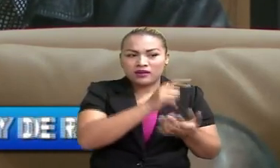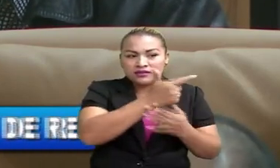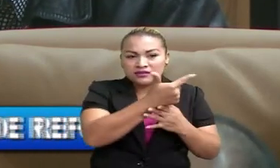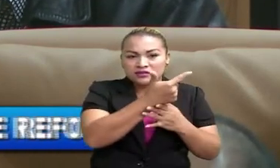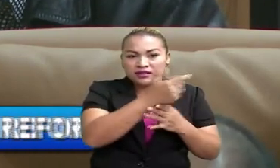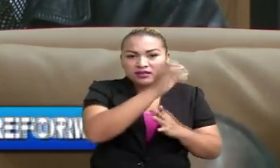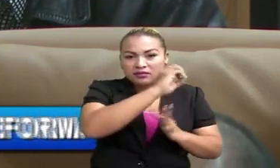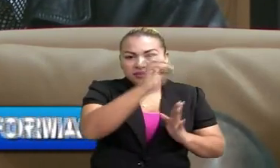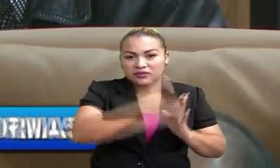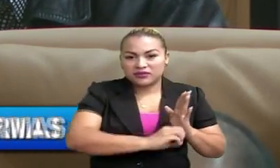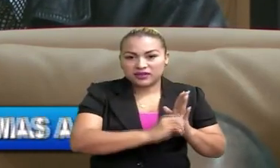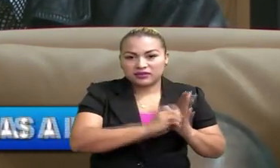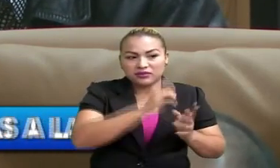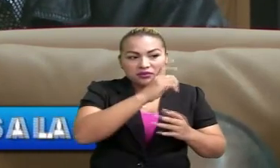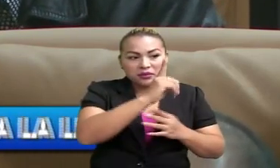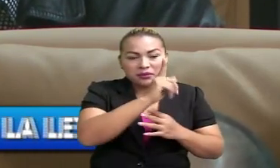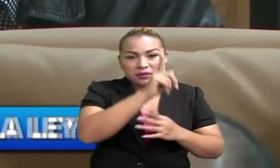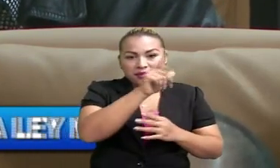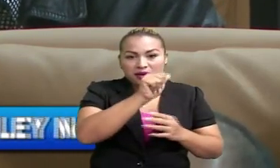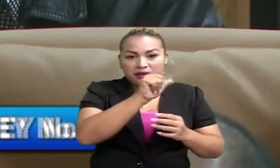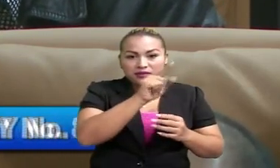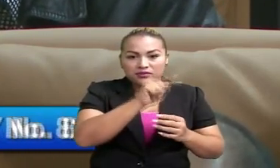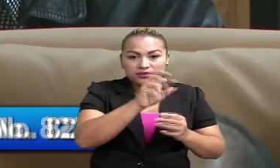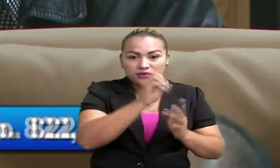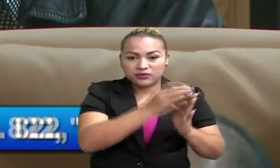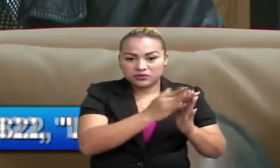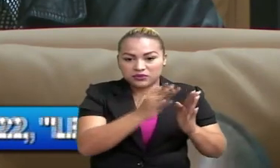a plazo fijo?